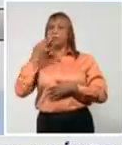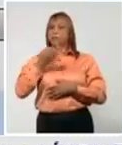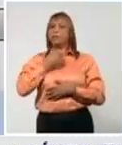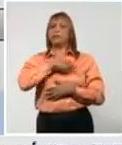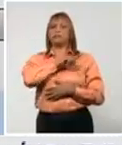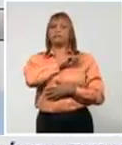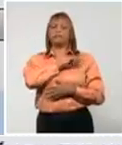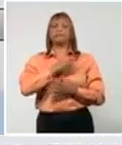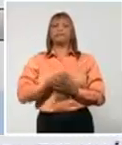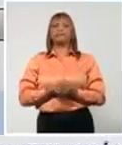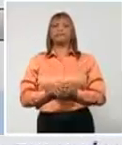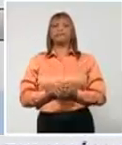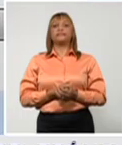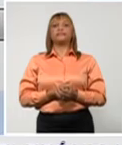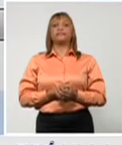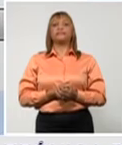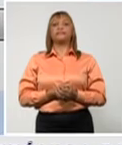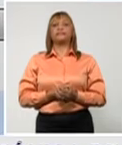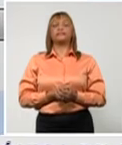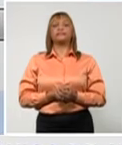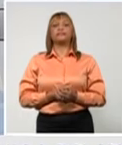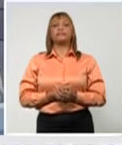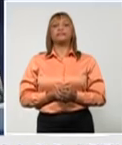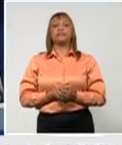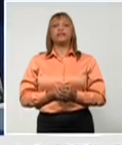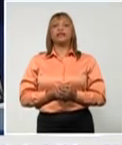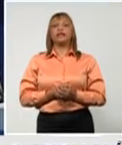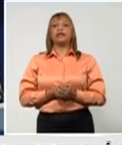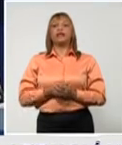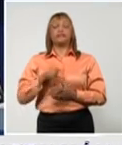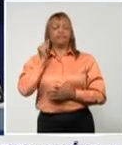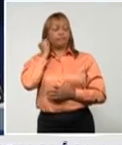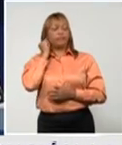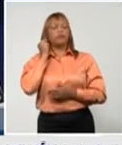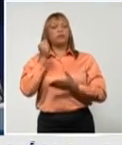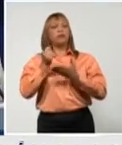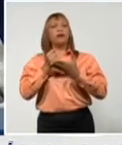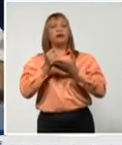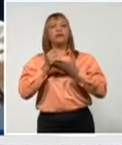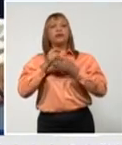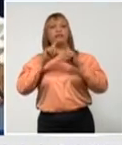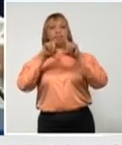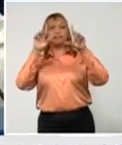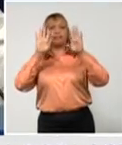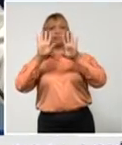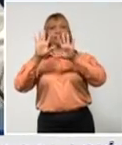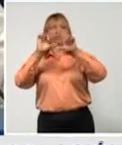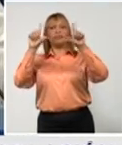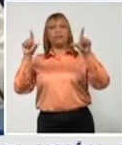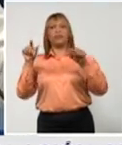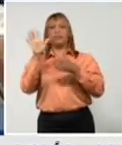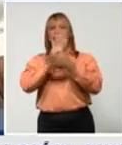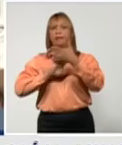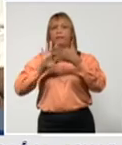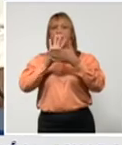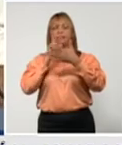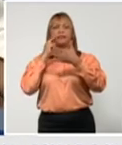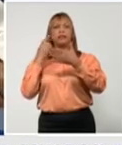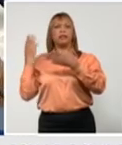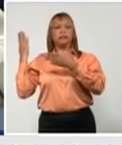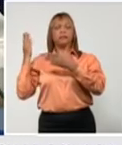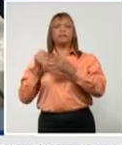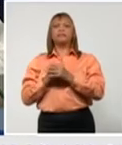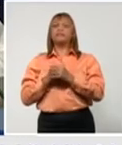anteriormente. Lilian nos va a apoyar con unas gráficas que le entregamos ahí, donde de forma